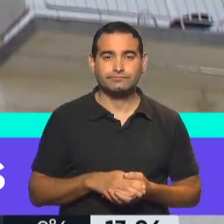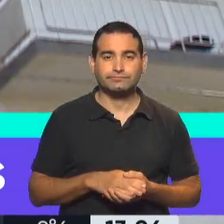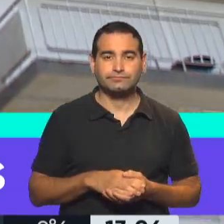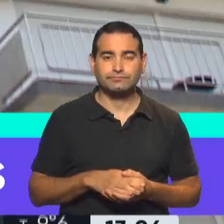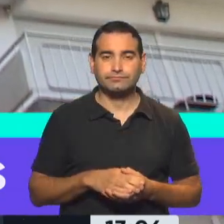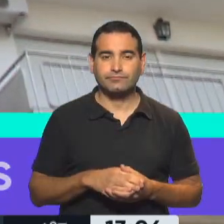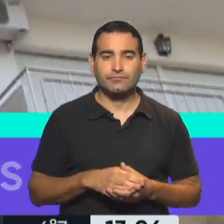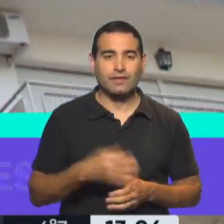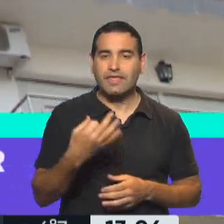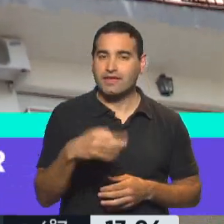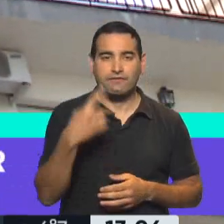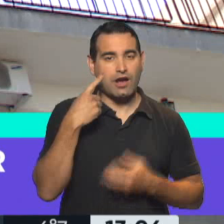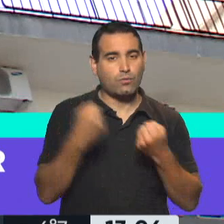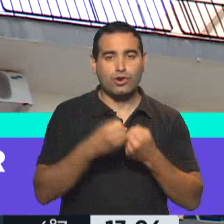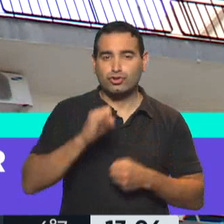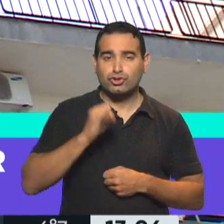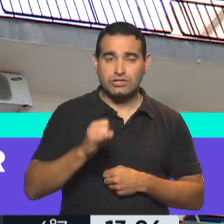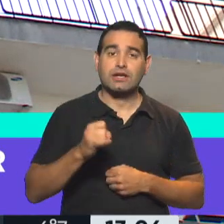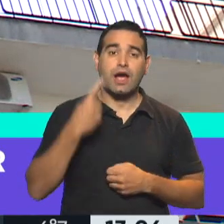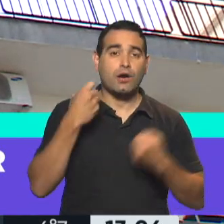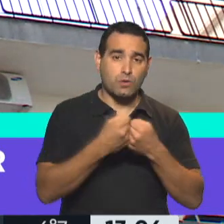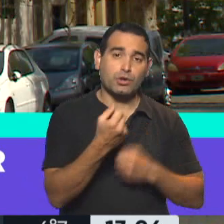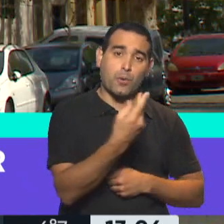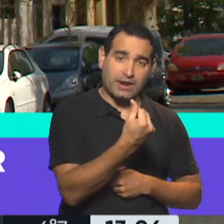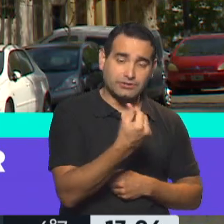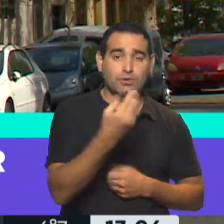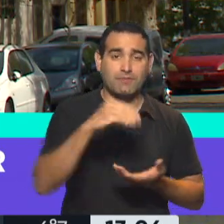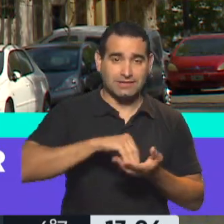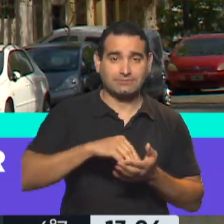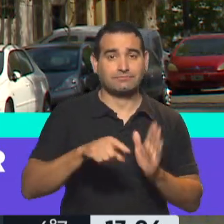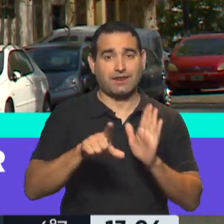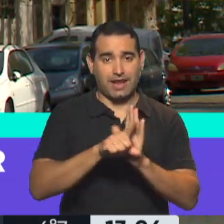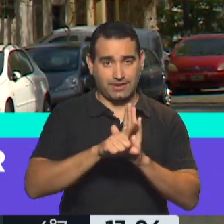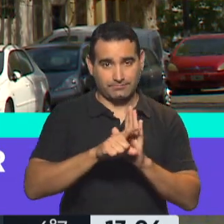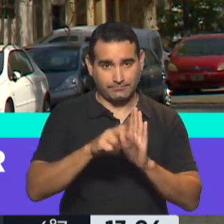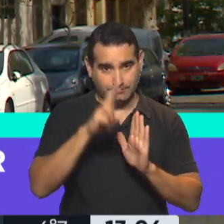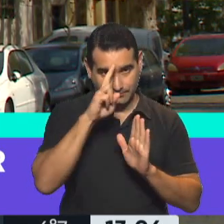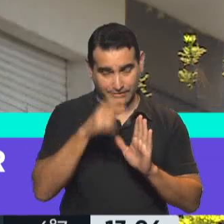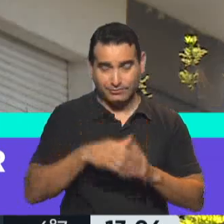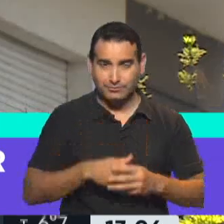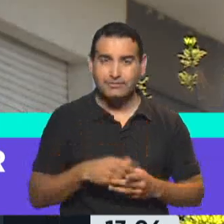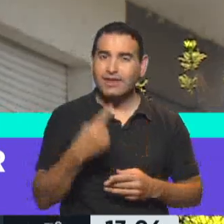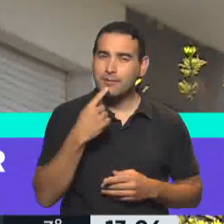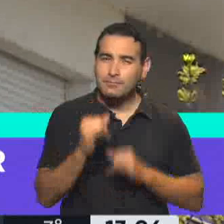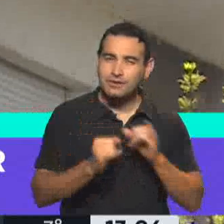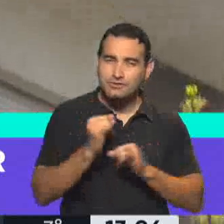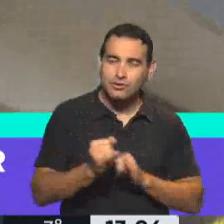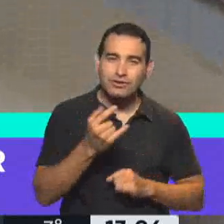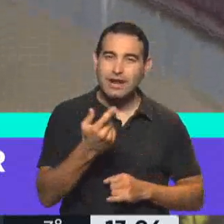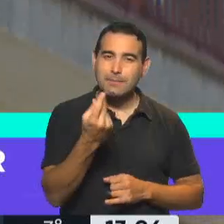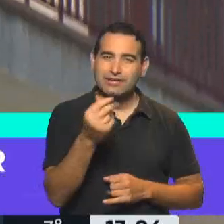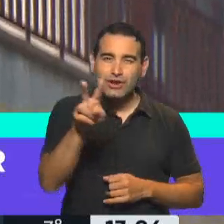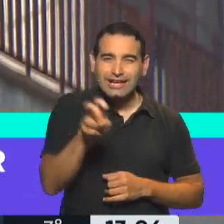algún tipo de acuerdo en los precios y en el cumplimiento de la ley por otra parte explicó que falta que el precio de los alquileres